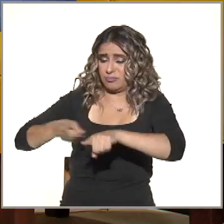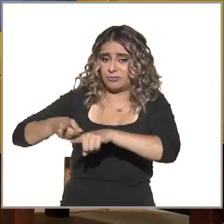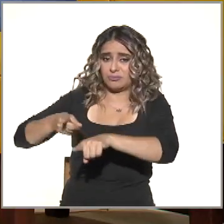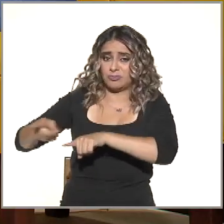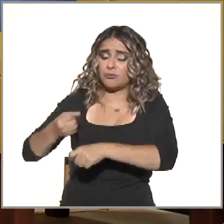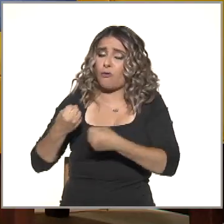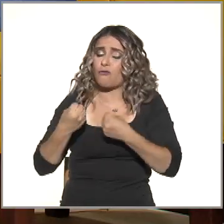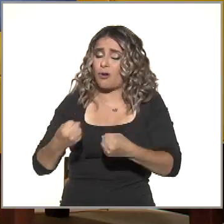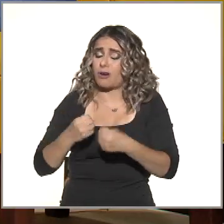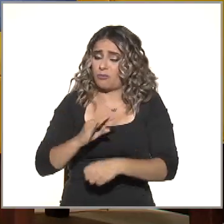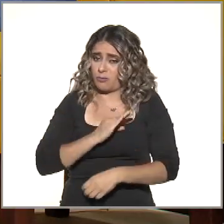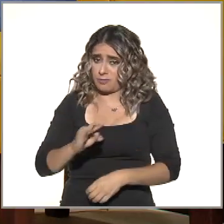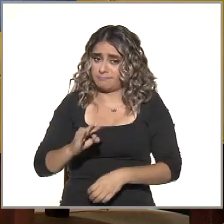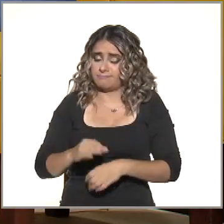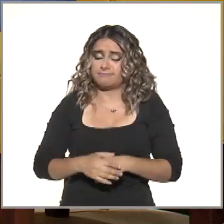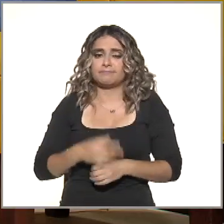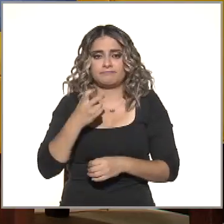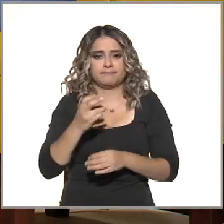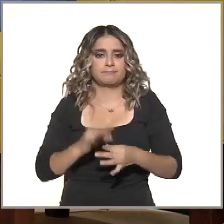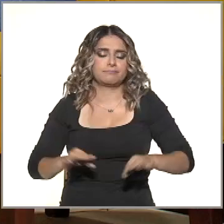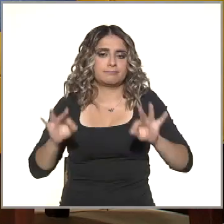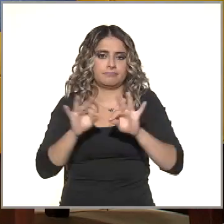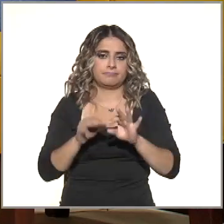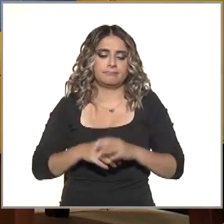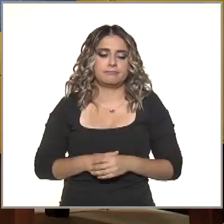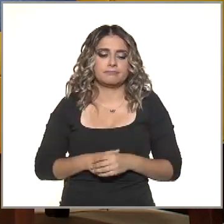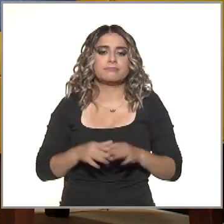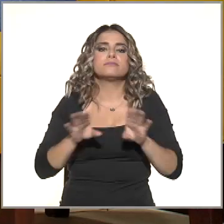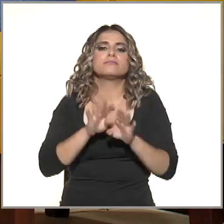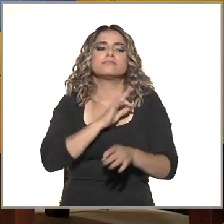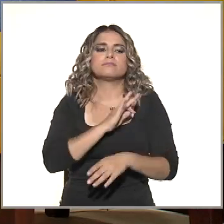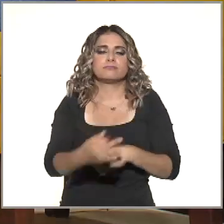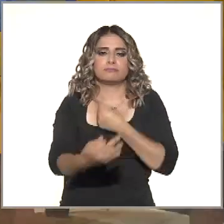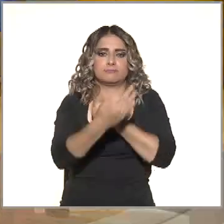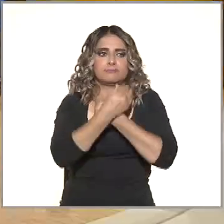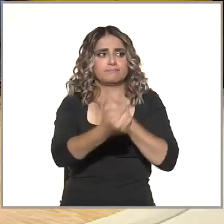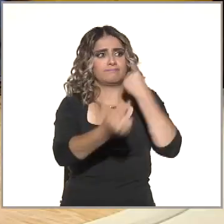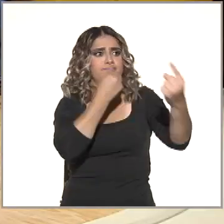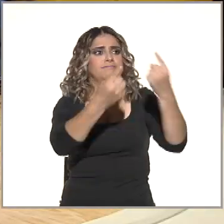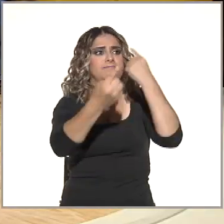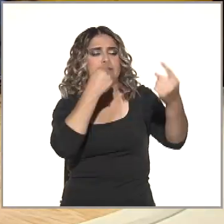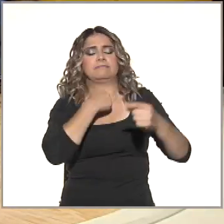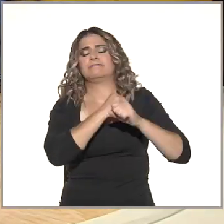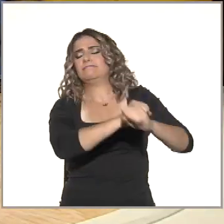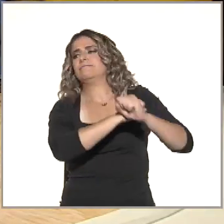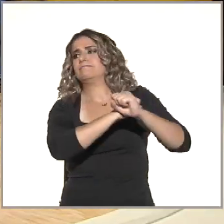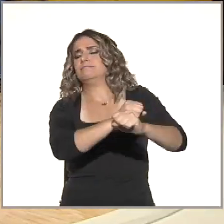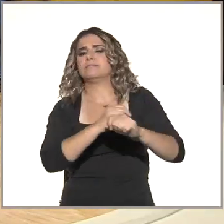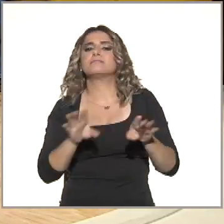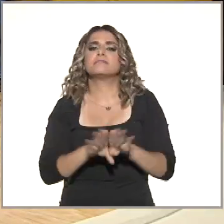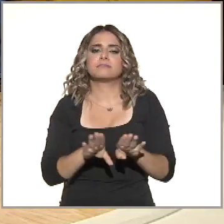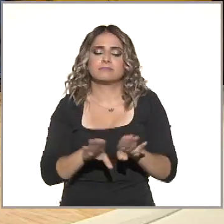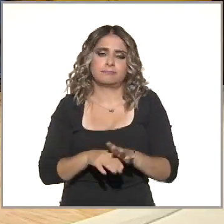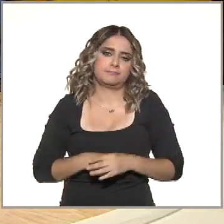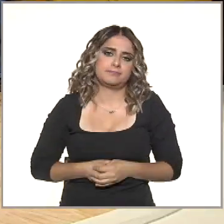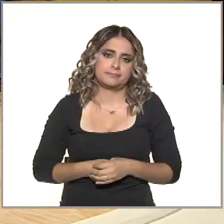poderosa. Importantísimo. ¿Y cómo podemos protegernos de las palabras que nos dicen, Valeria?